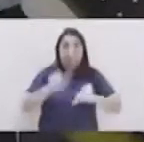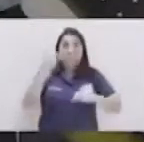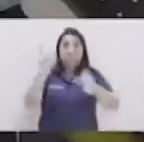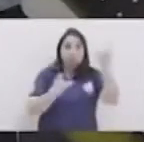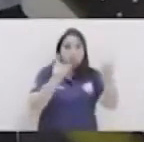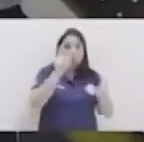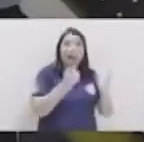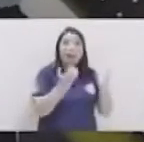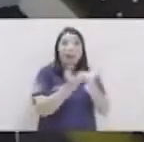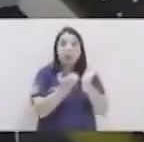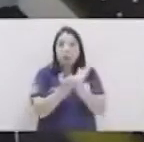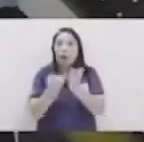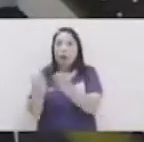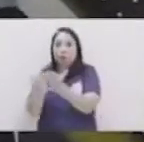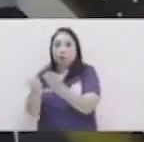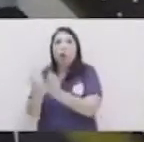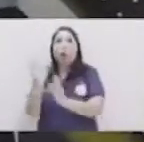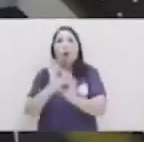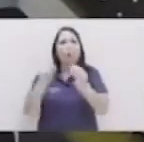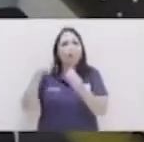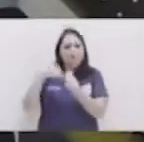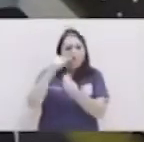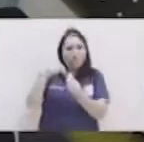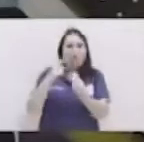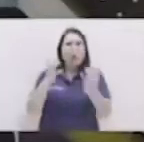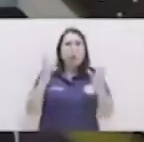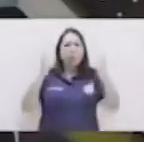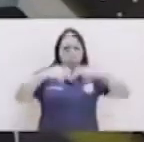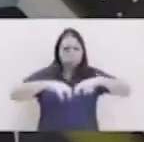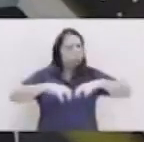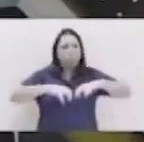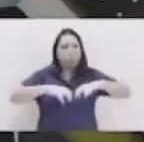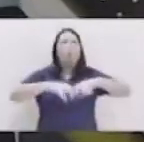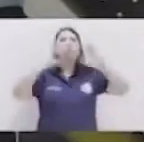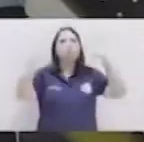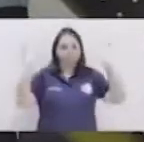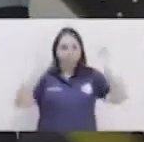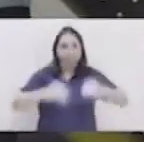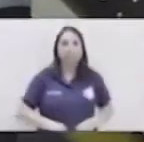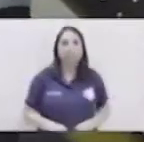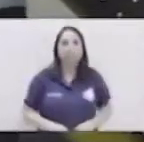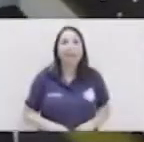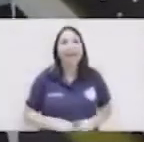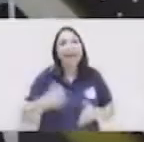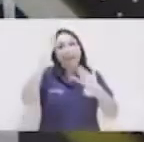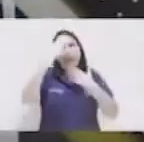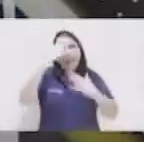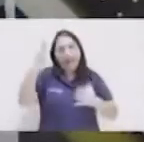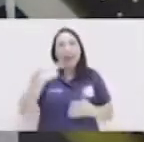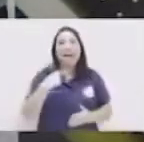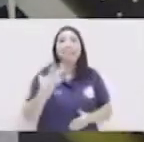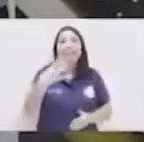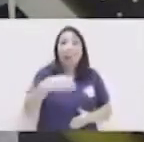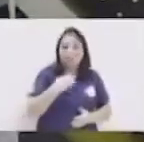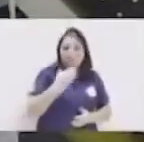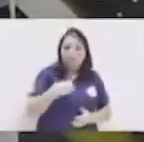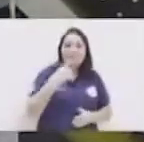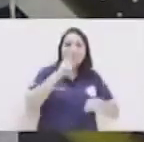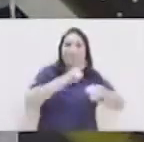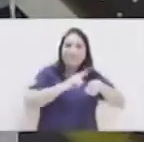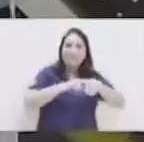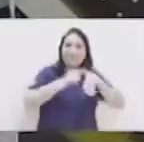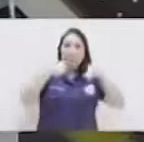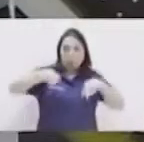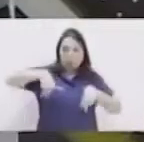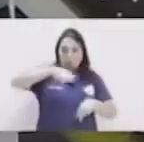centro educativo y con nuestras familias para poder reducir nuestros riesgos. Muchas gracias, Marielos, por haber compartido este tiempo